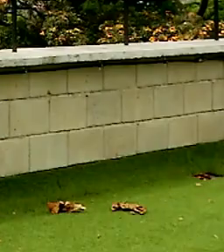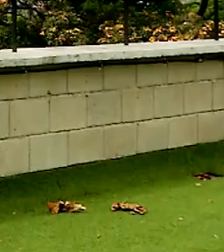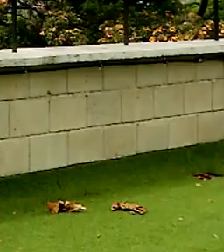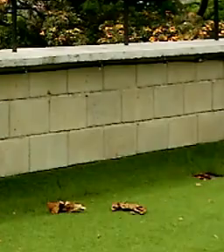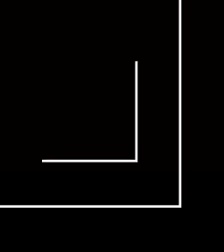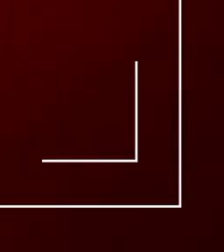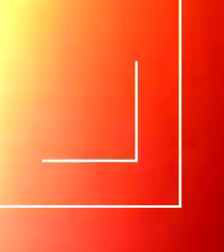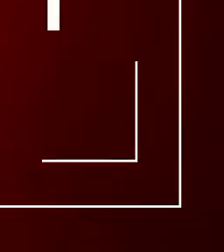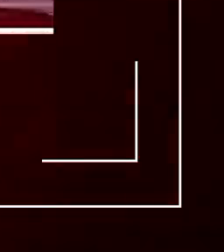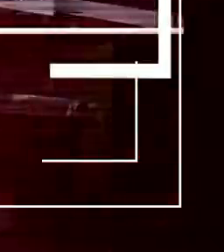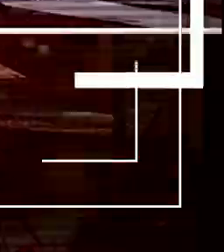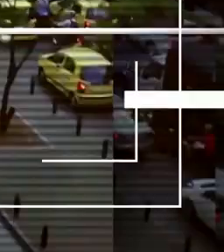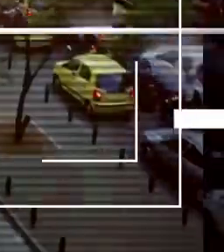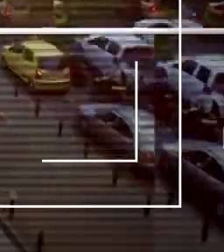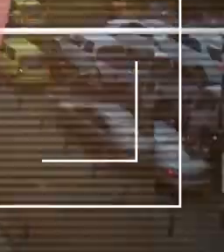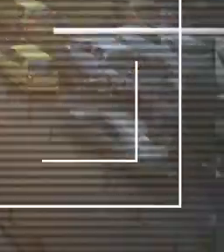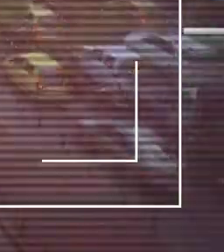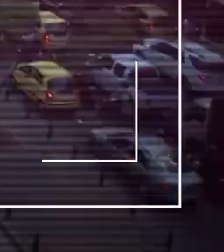nuestra ciudad